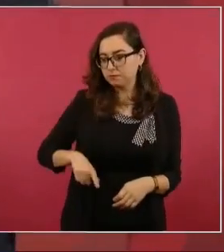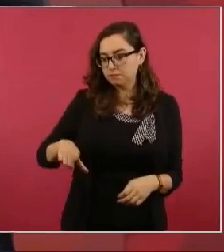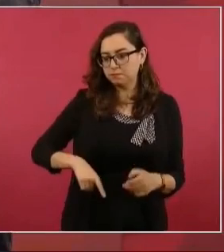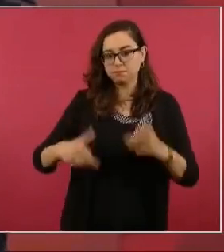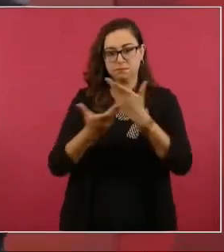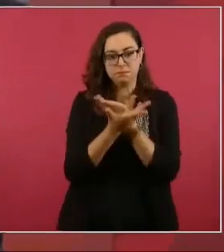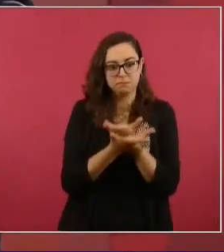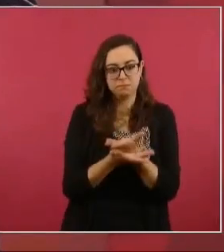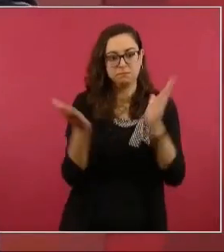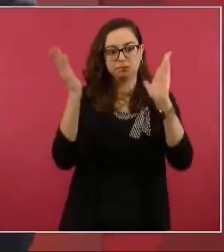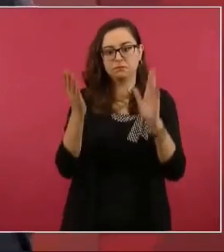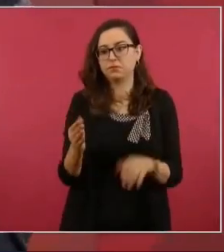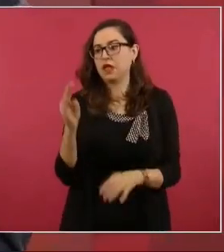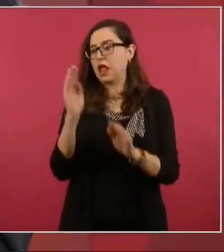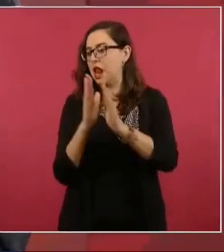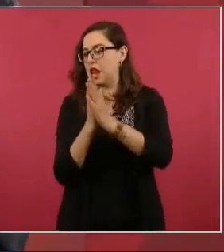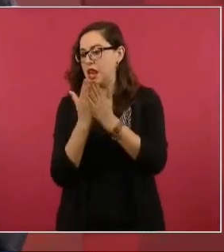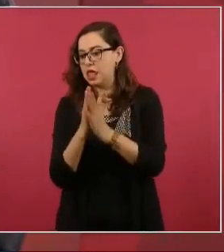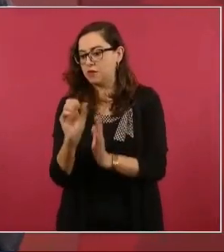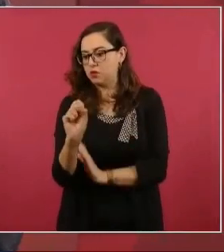y de los libros de texto.